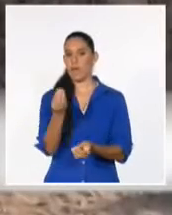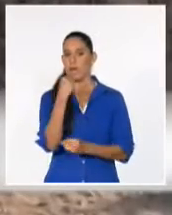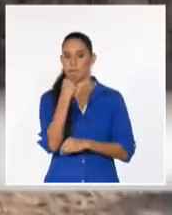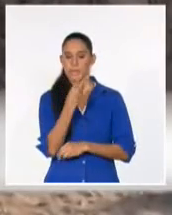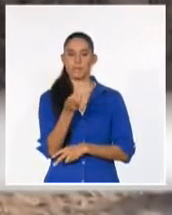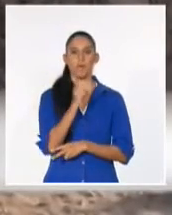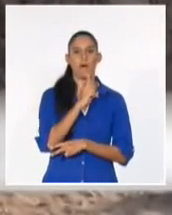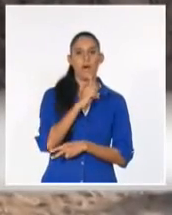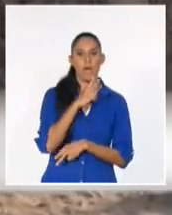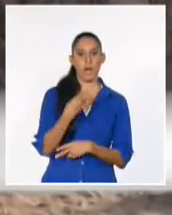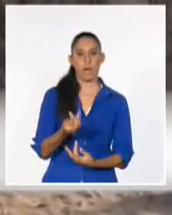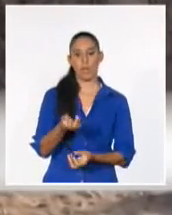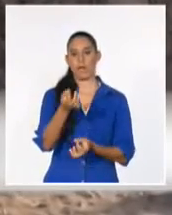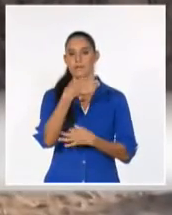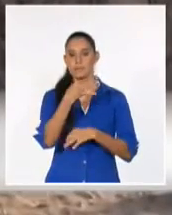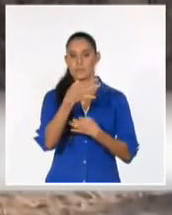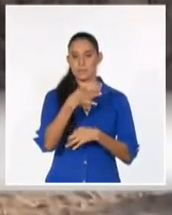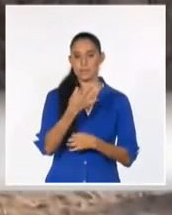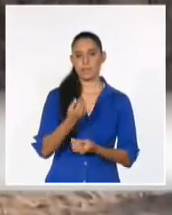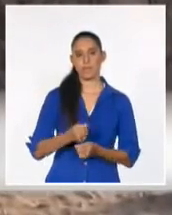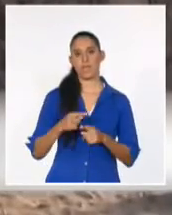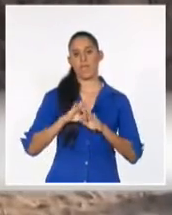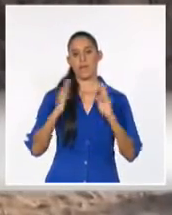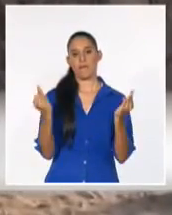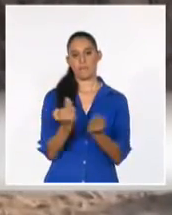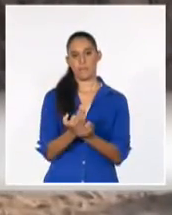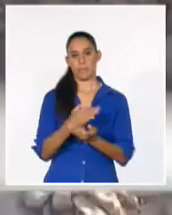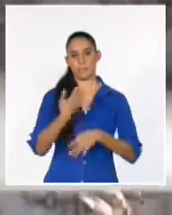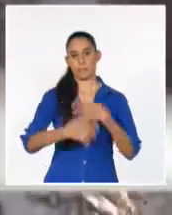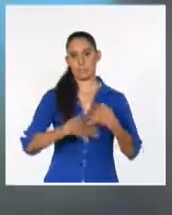y refugio de emergencia a las familias afectadas.